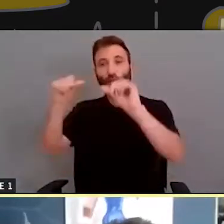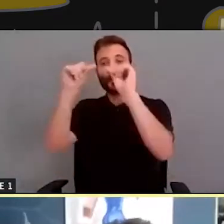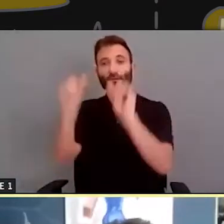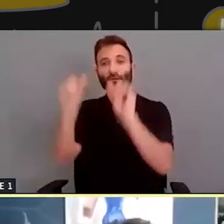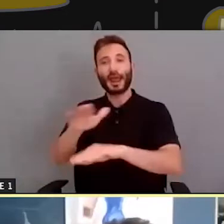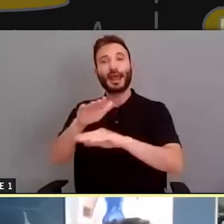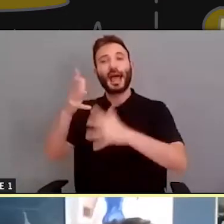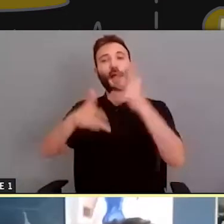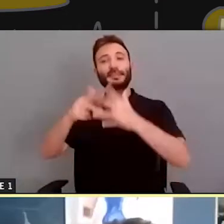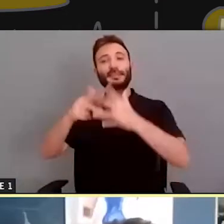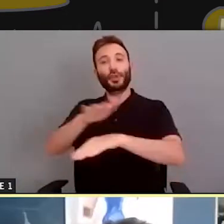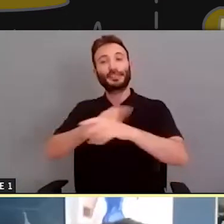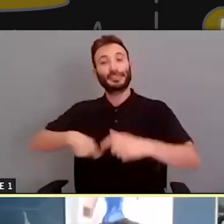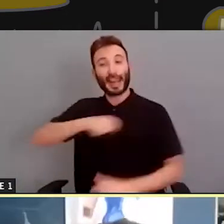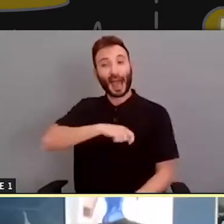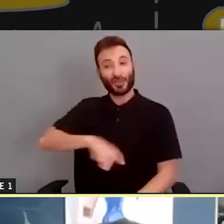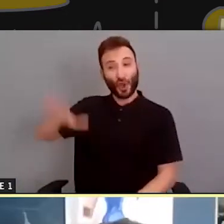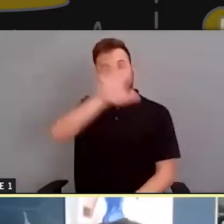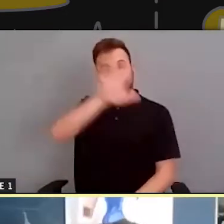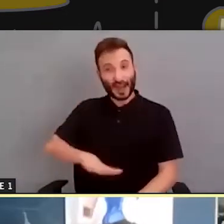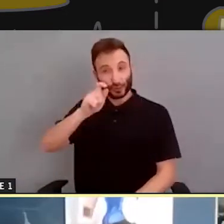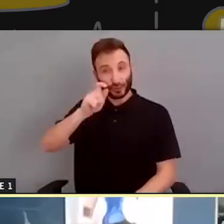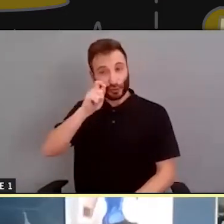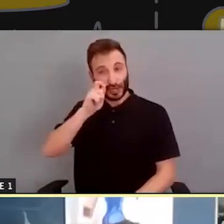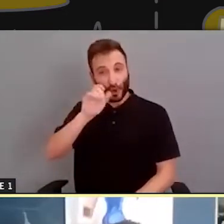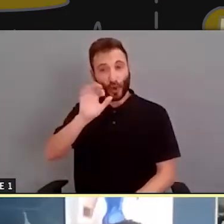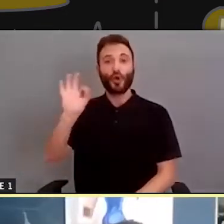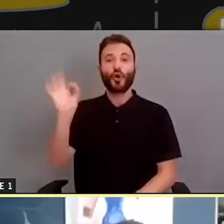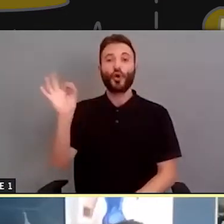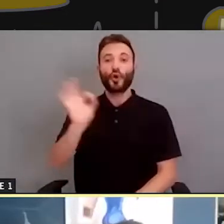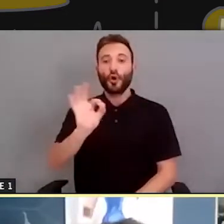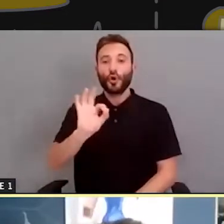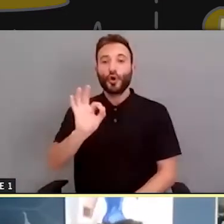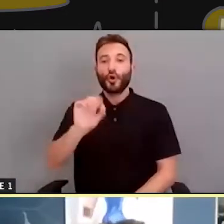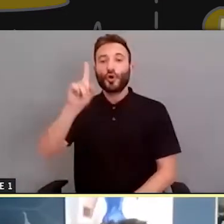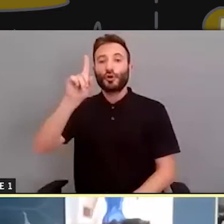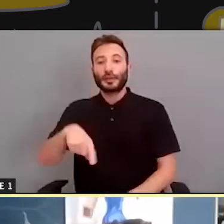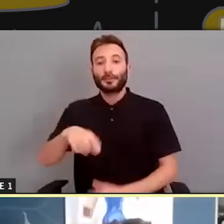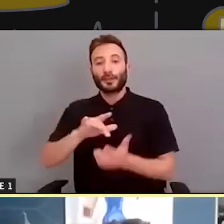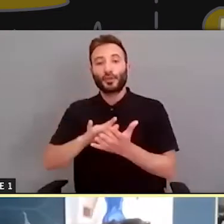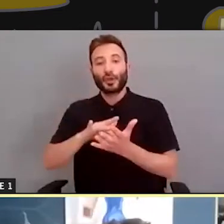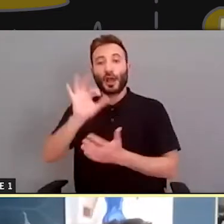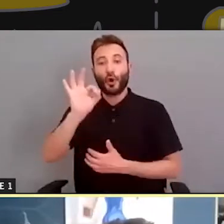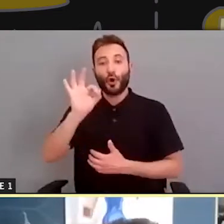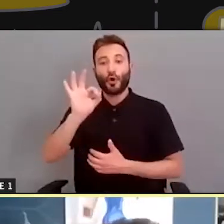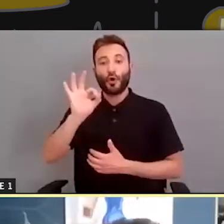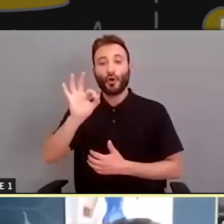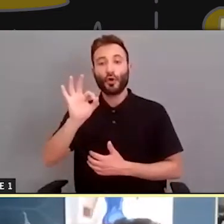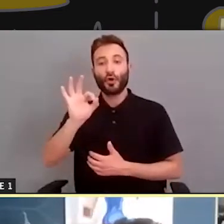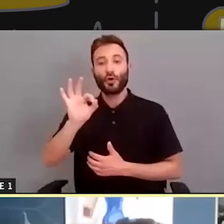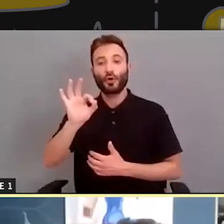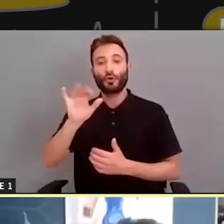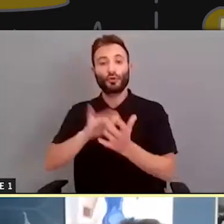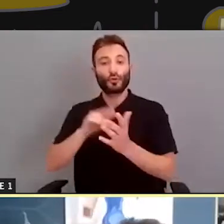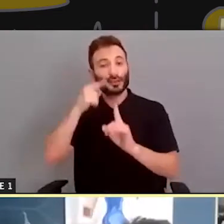turismo o los DMOs, que son Destination Management Organizations. Entonces, aquí hemos hablado más bien